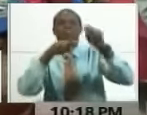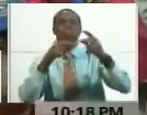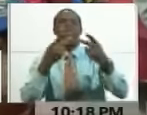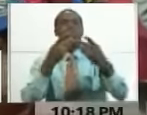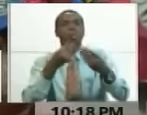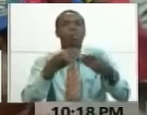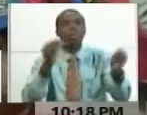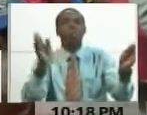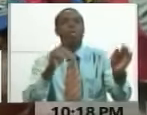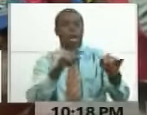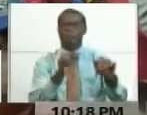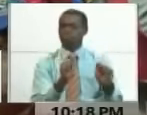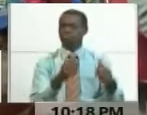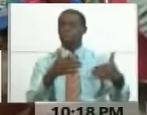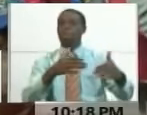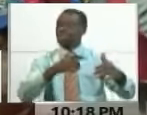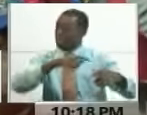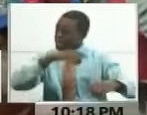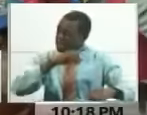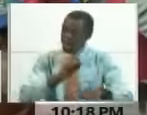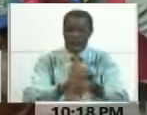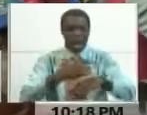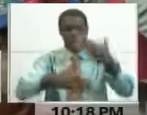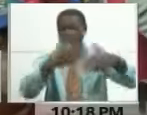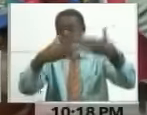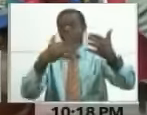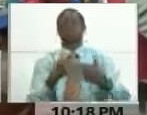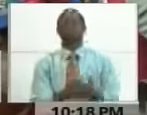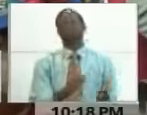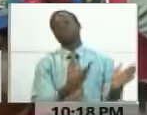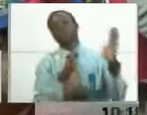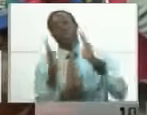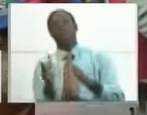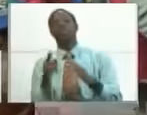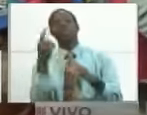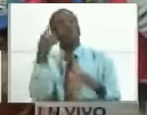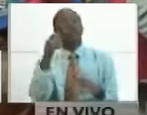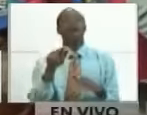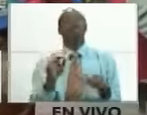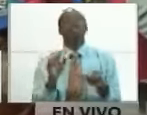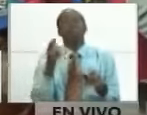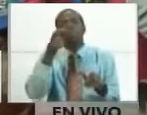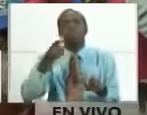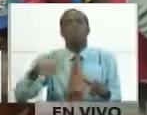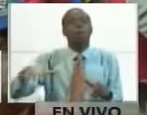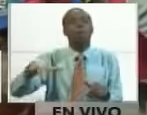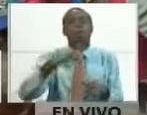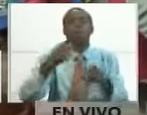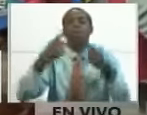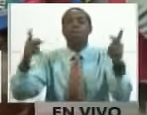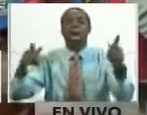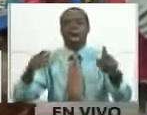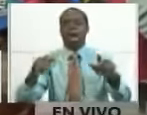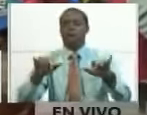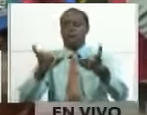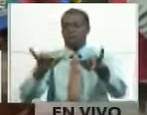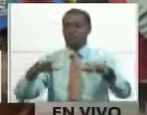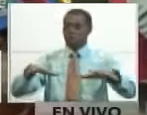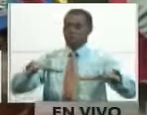pero debe acelerarse aún más, y el nuevo poder popular. 5 líneas que ustedes han ido evaluando y vamos a